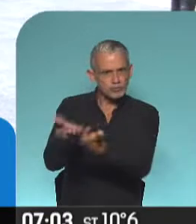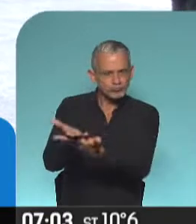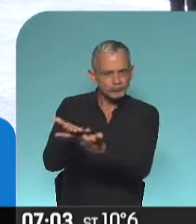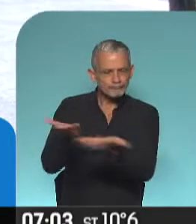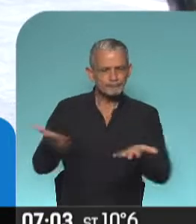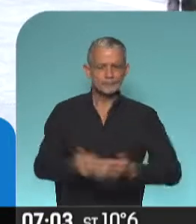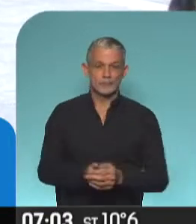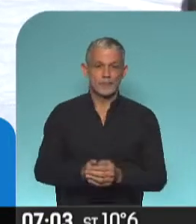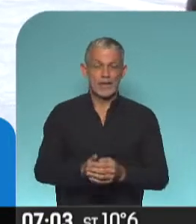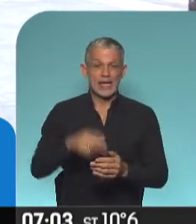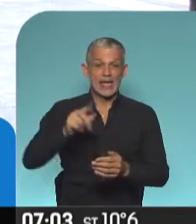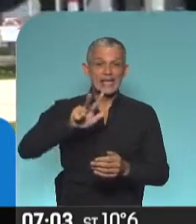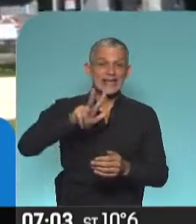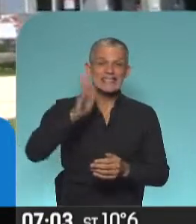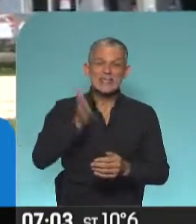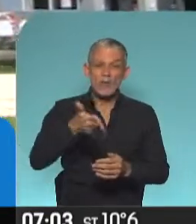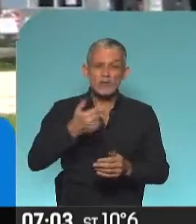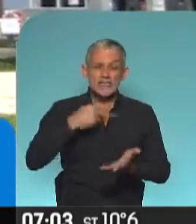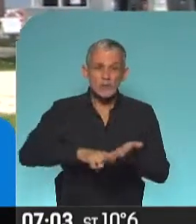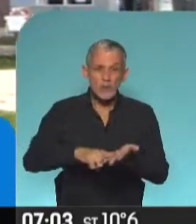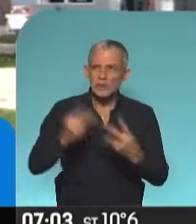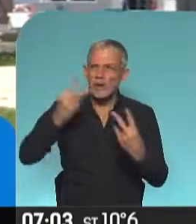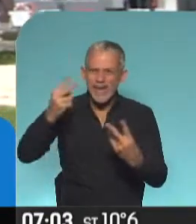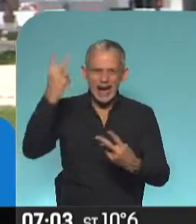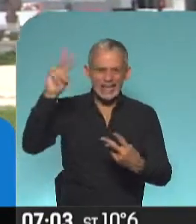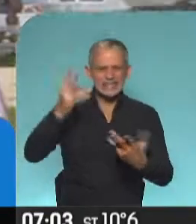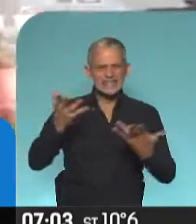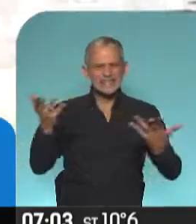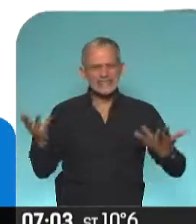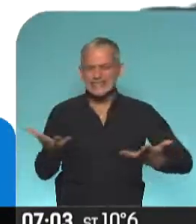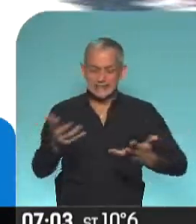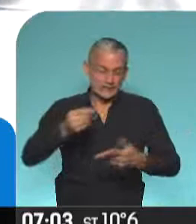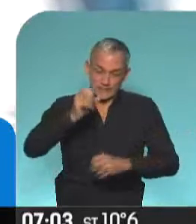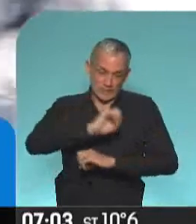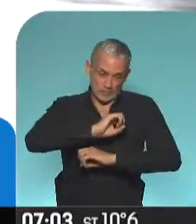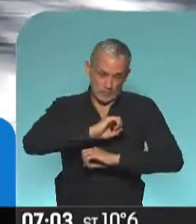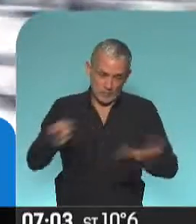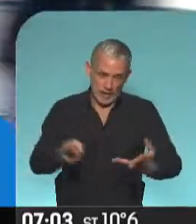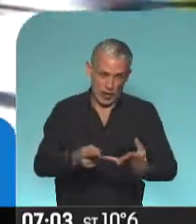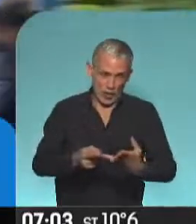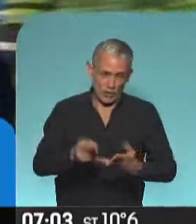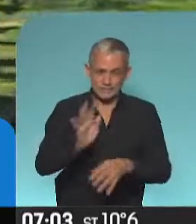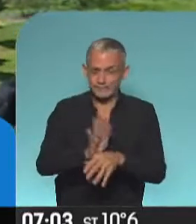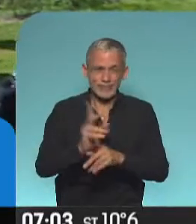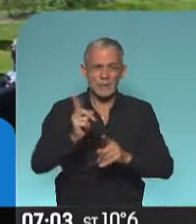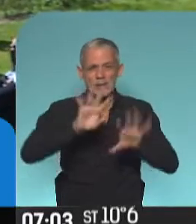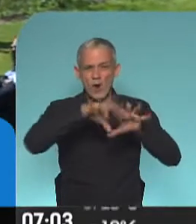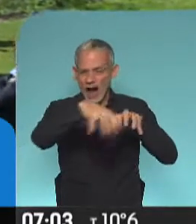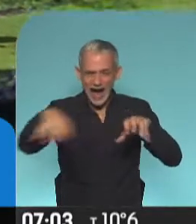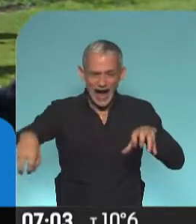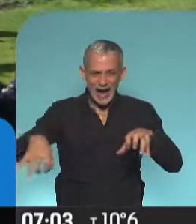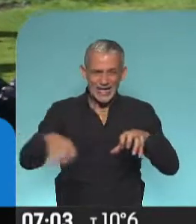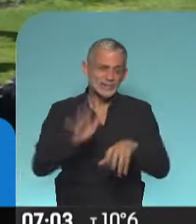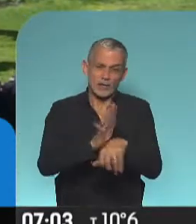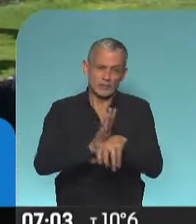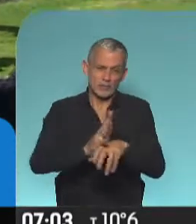La nueva medida del 35% para los viajes al exterior termina de echar sobre las agencias de viaje una palada